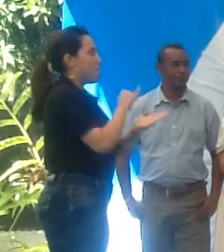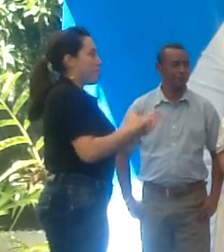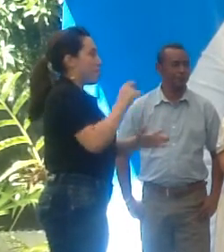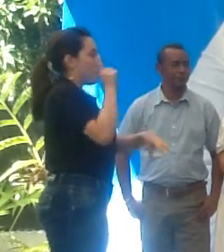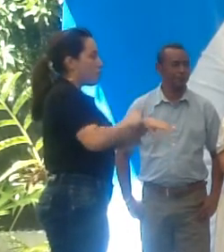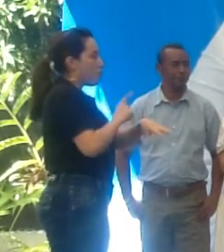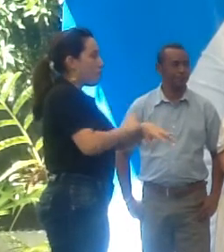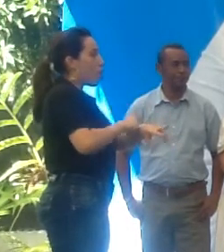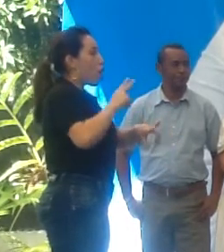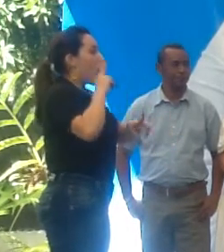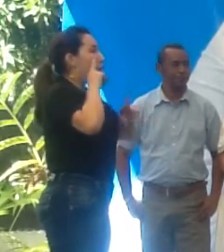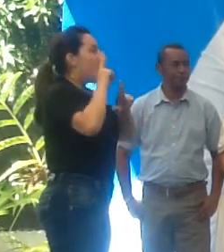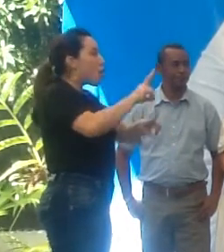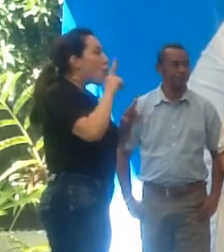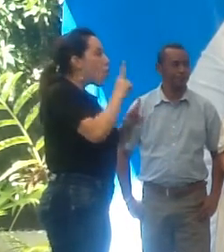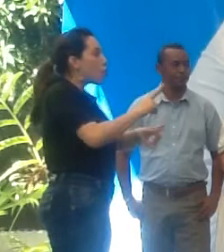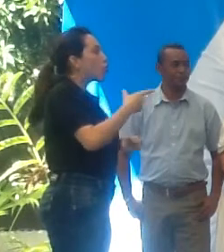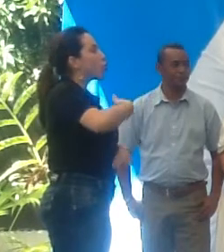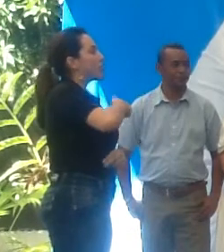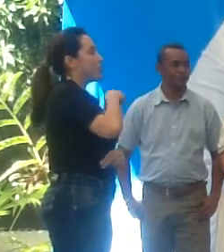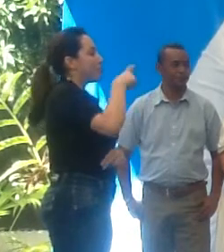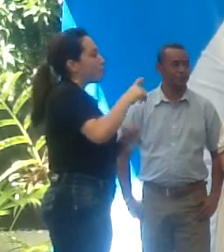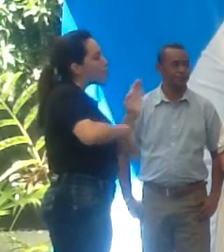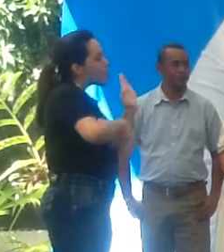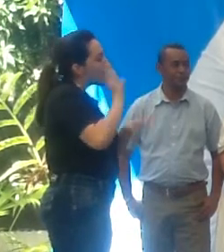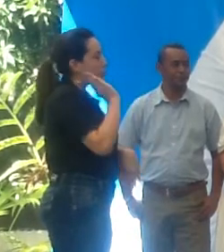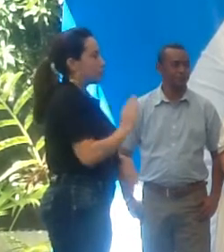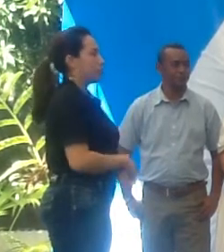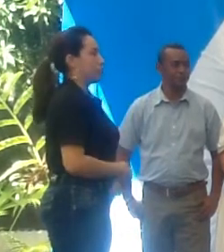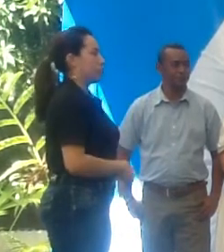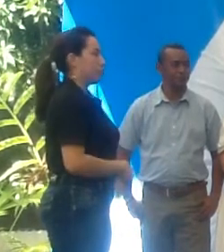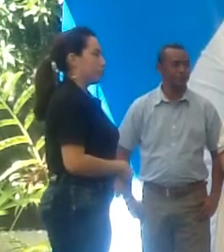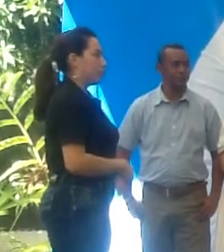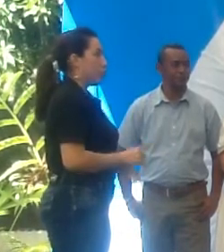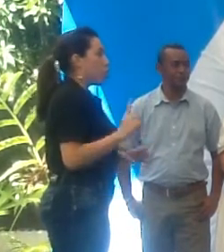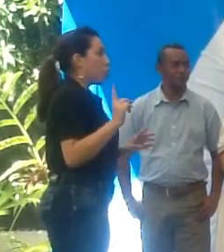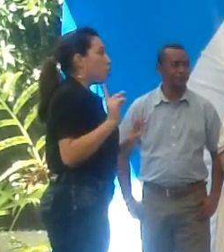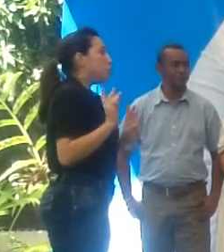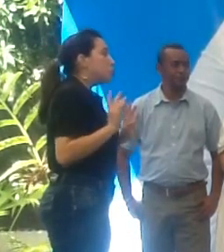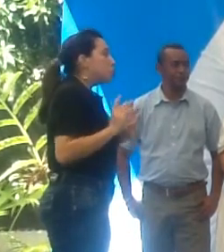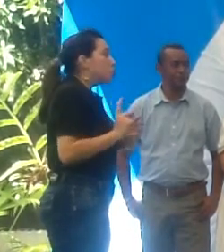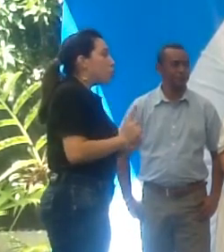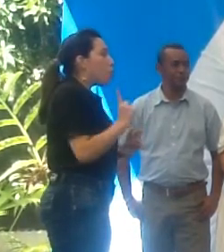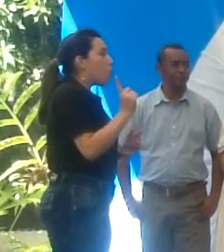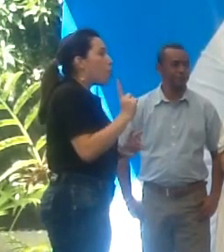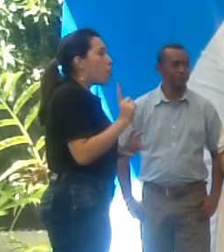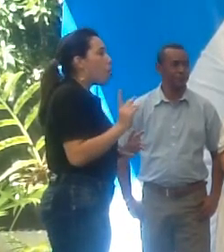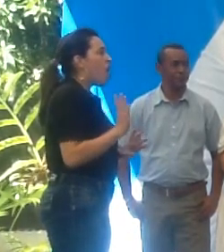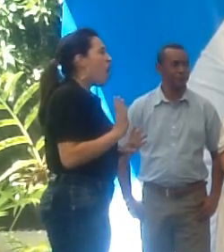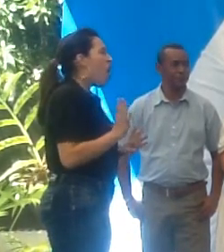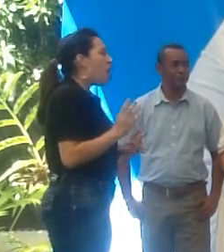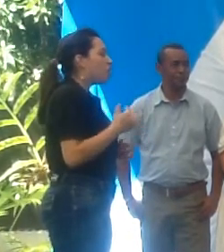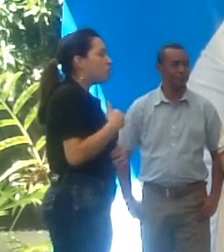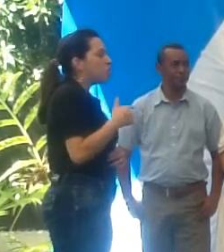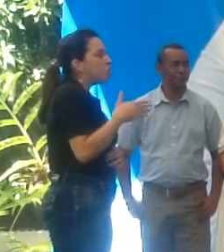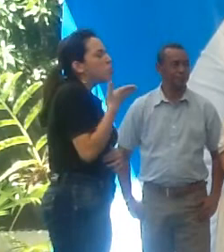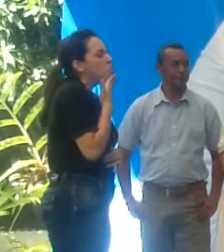tiempo reconociendo que necesitamos más. No podemos ser